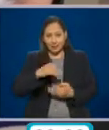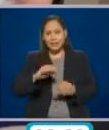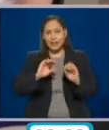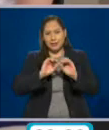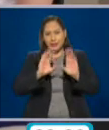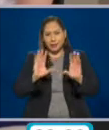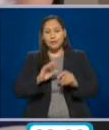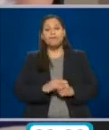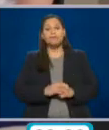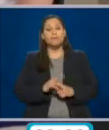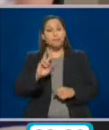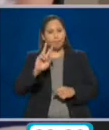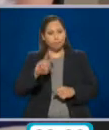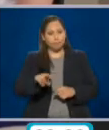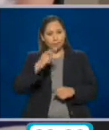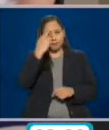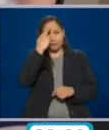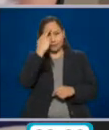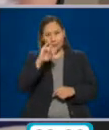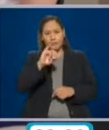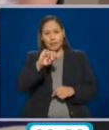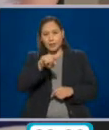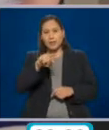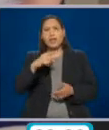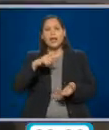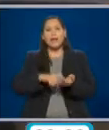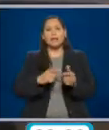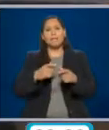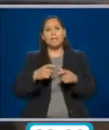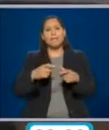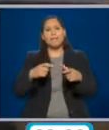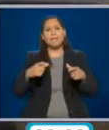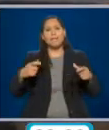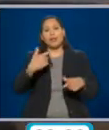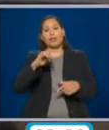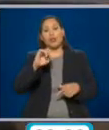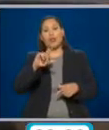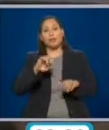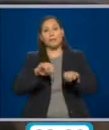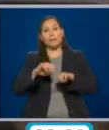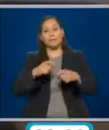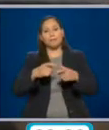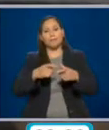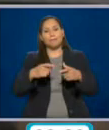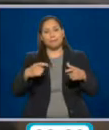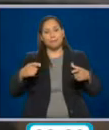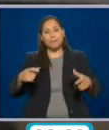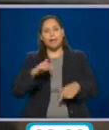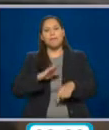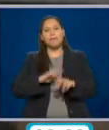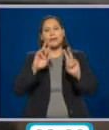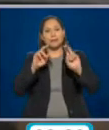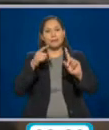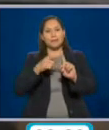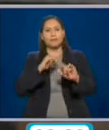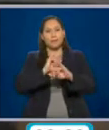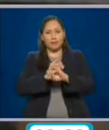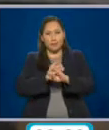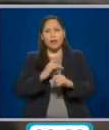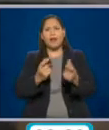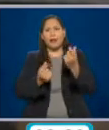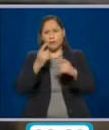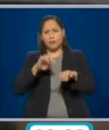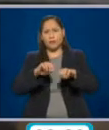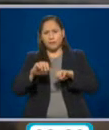supuesto, realmente es una industria que está creciendo, sobre todo lo que tiene que ver con Internet, y efectivamente hay empresas que se están dedicando